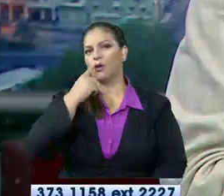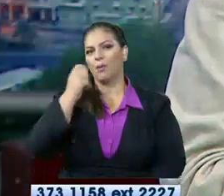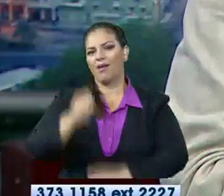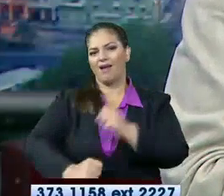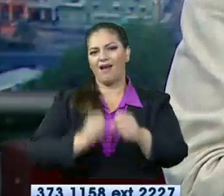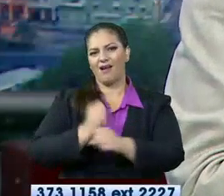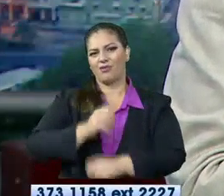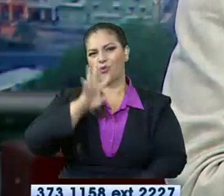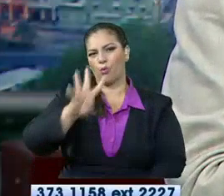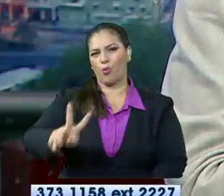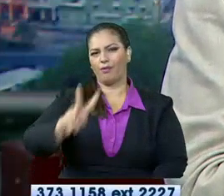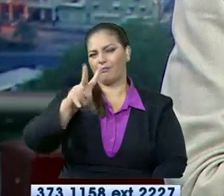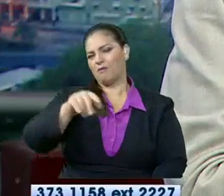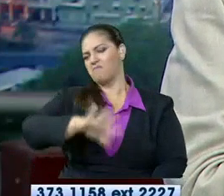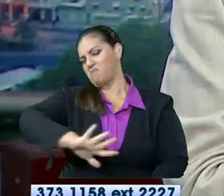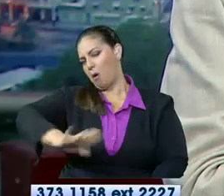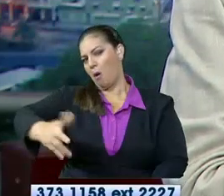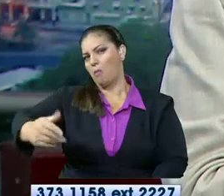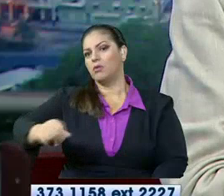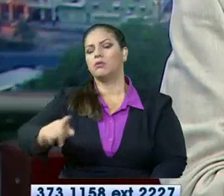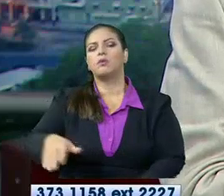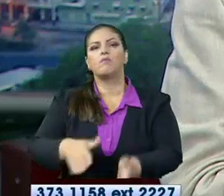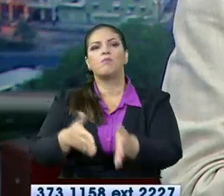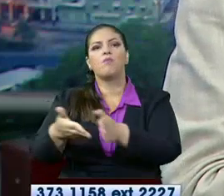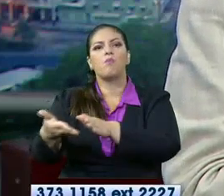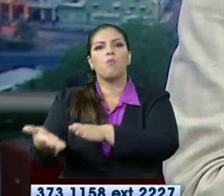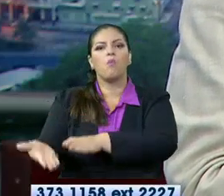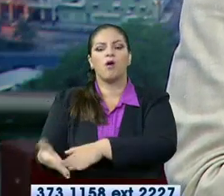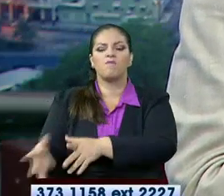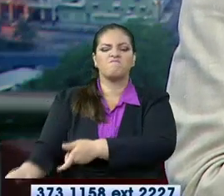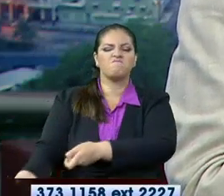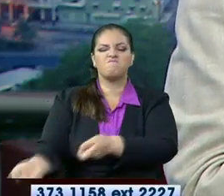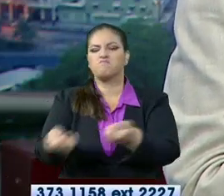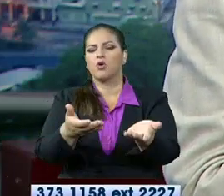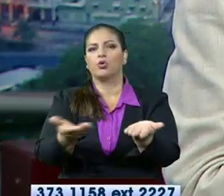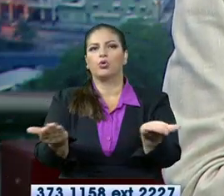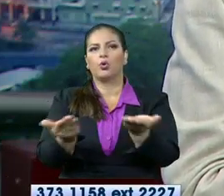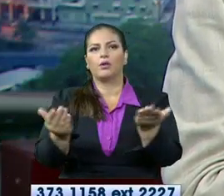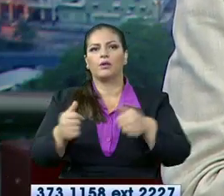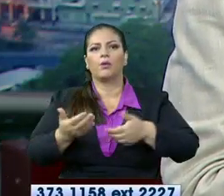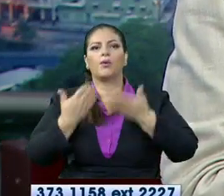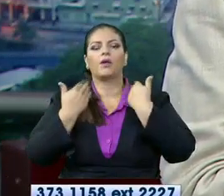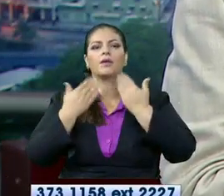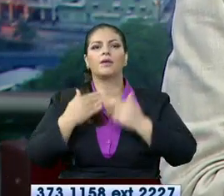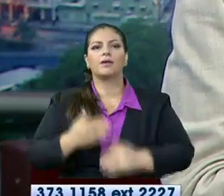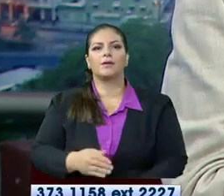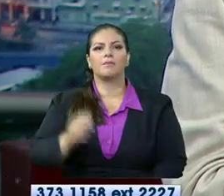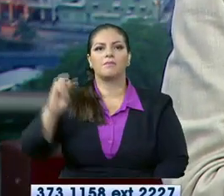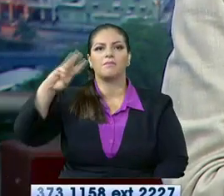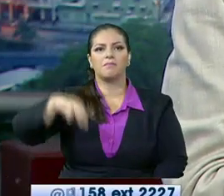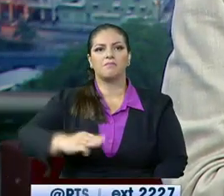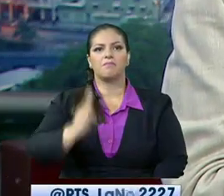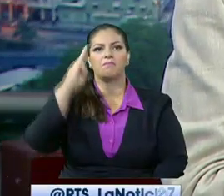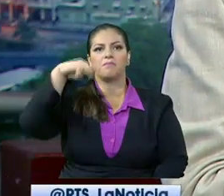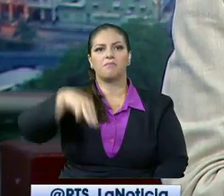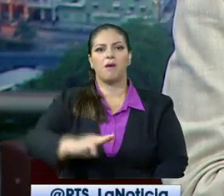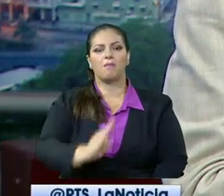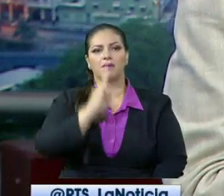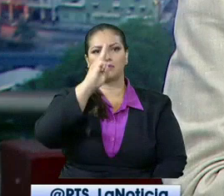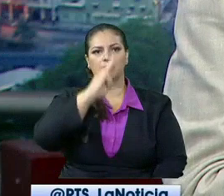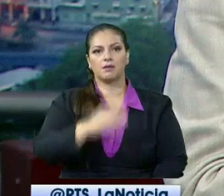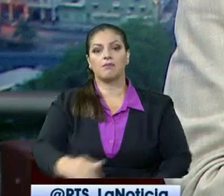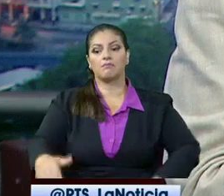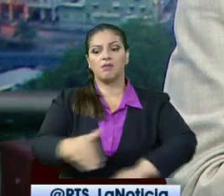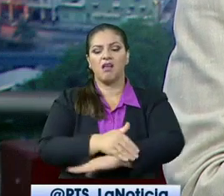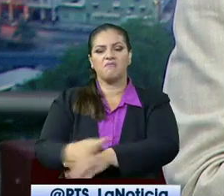42 años de edad fue hallado en la vía pública en el sector de Mapasingue Oeste, en Guayaquil. Según varios moradores del sitio, el ahora occiso